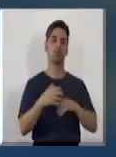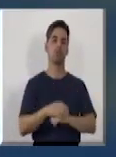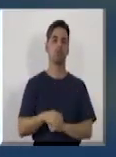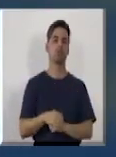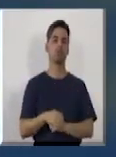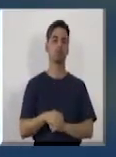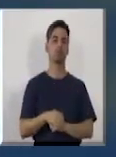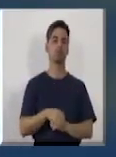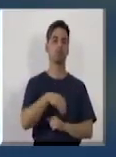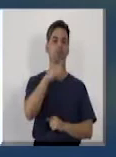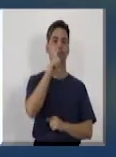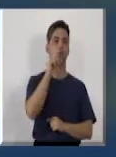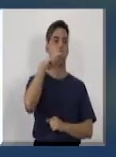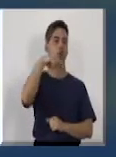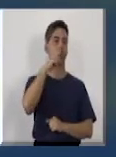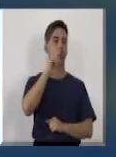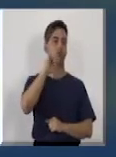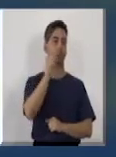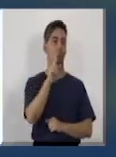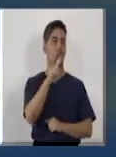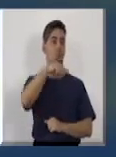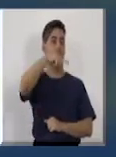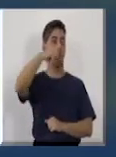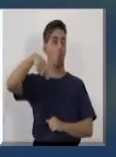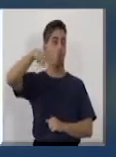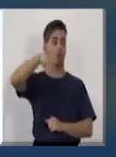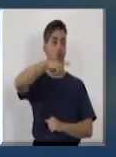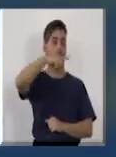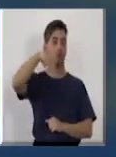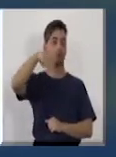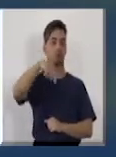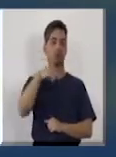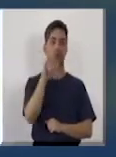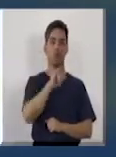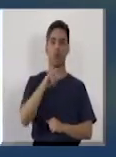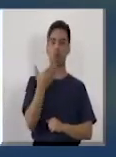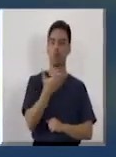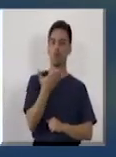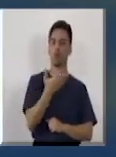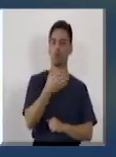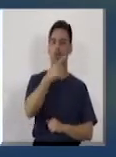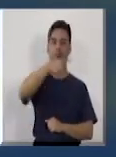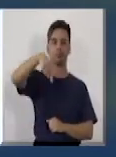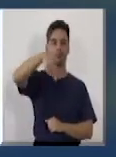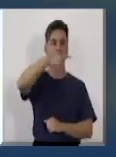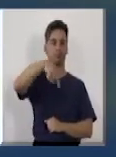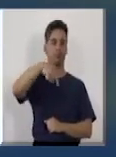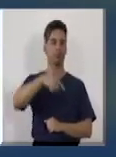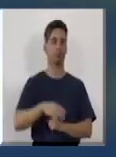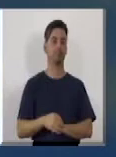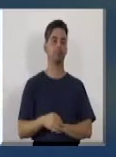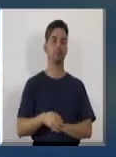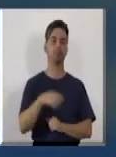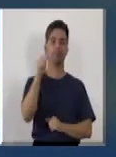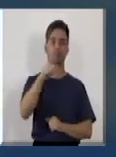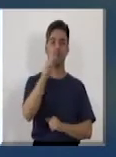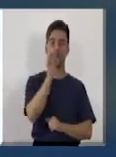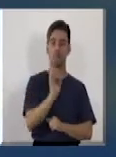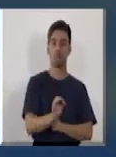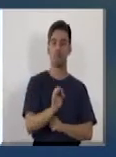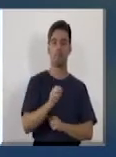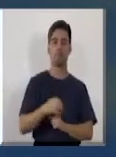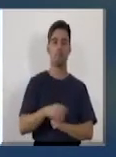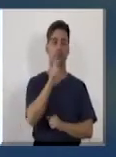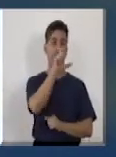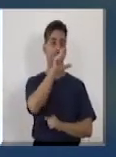igual a longitud de onda va a ser igual a la velocidad por el periodo. En caso en que la fórmula sea en función de